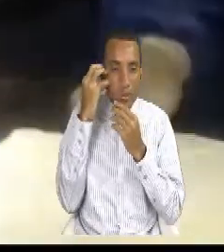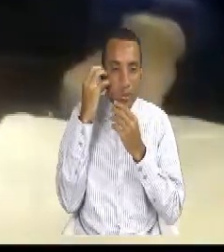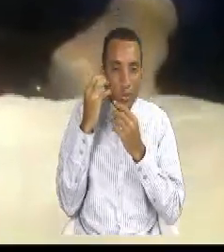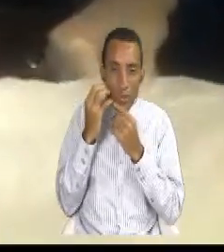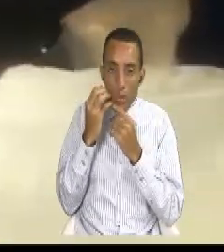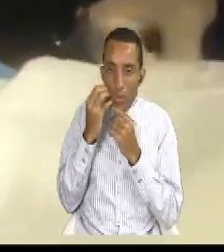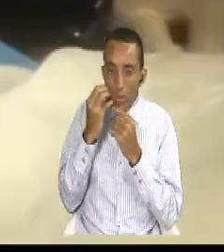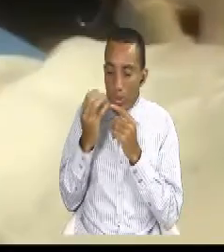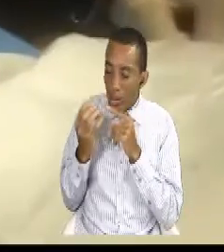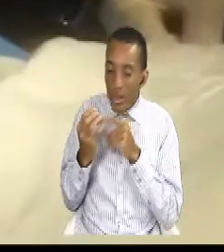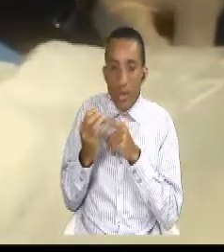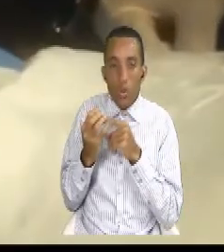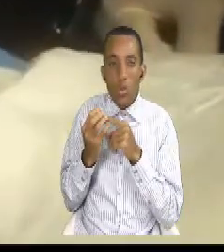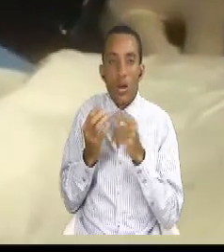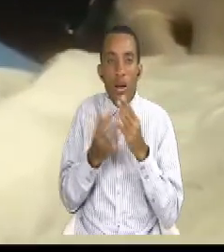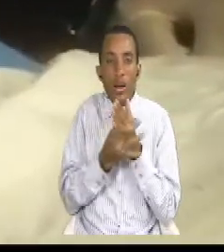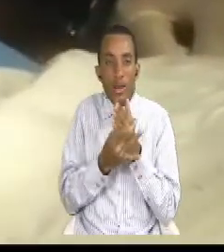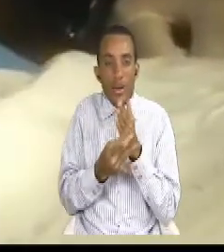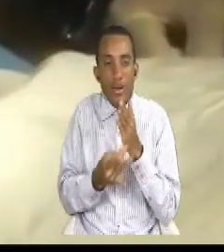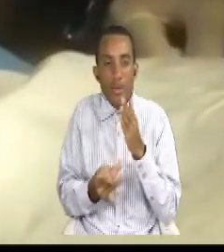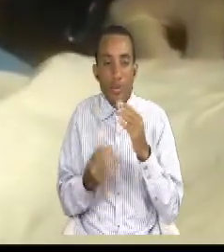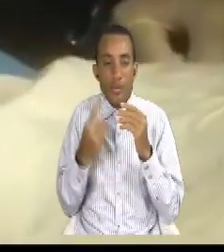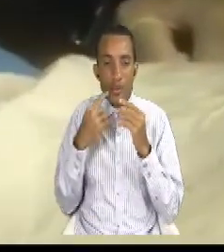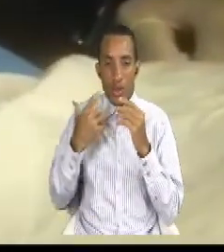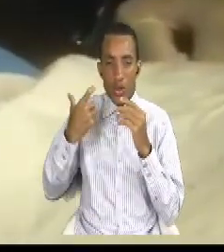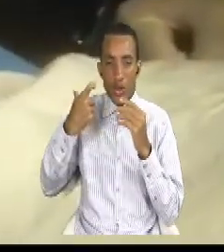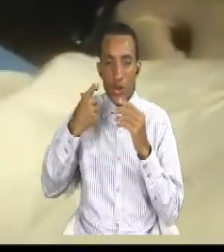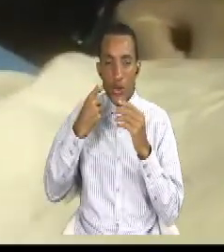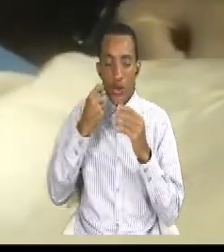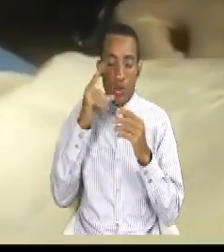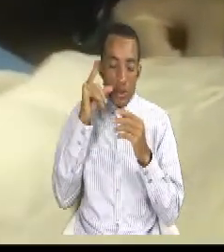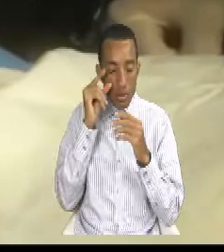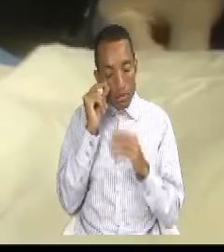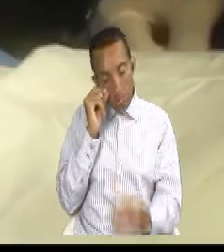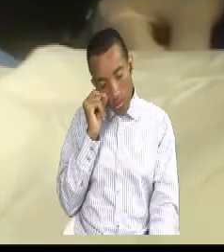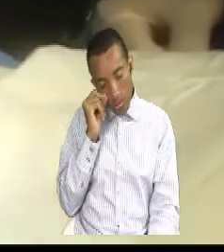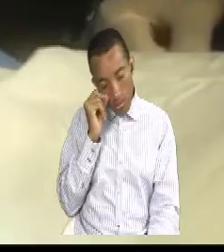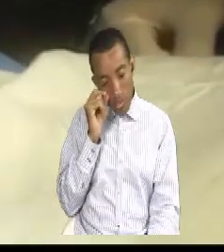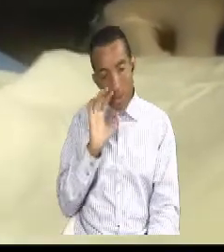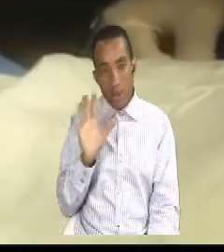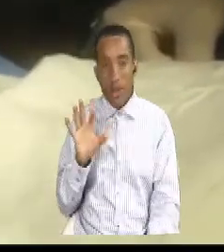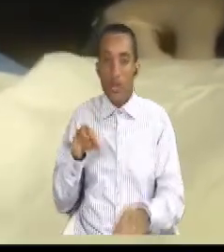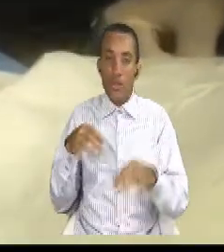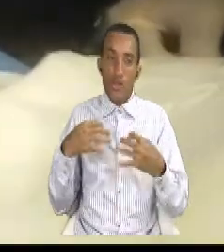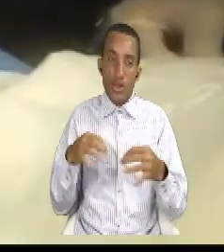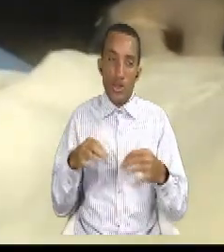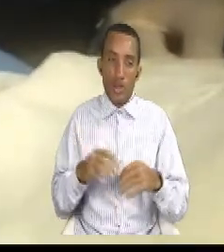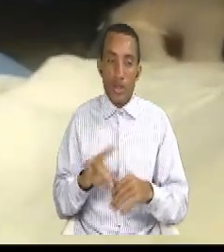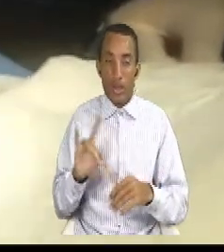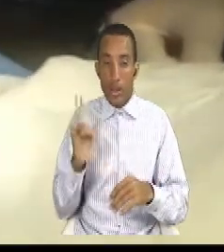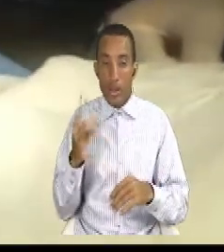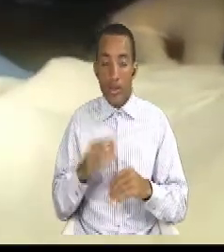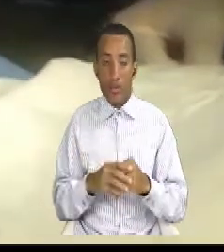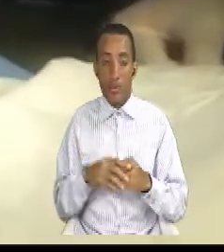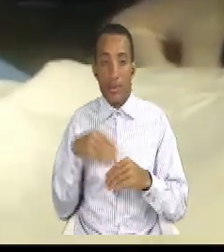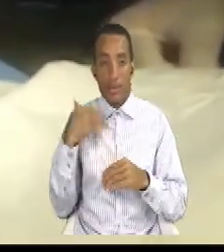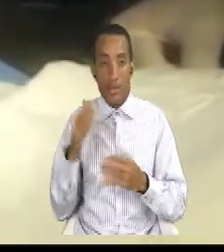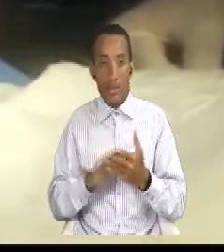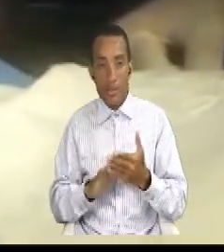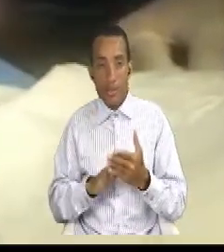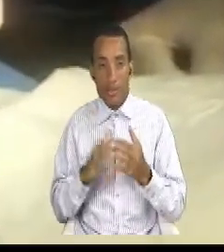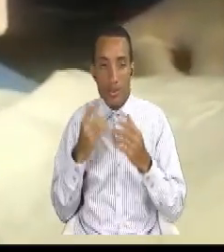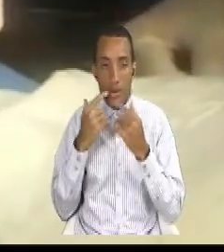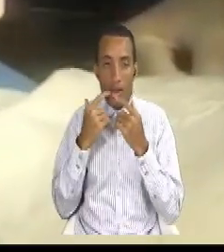favor. La paciente está bajo sedación oral para hacer el procedimiento un poco más sencillo y no estar en recuperación luego de una anestesia